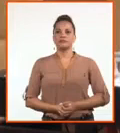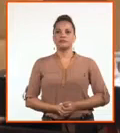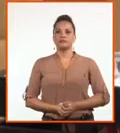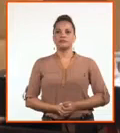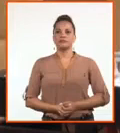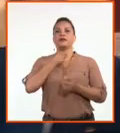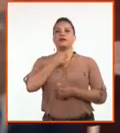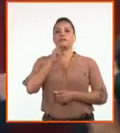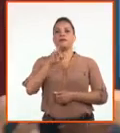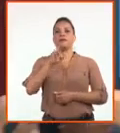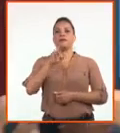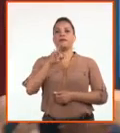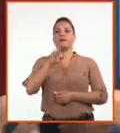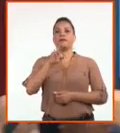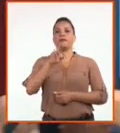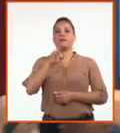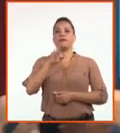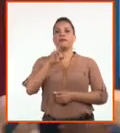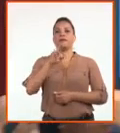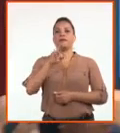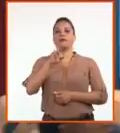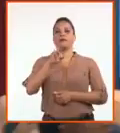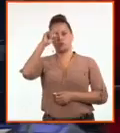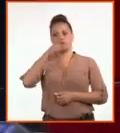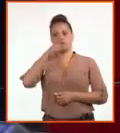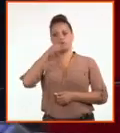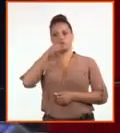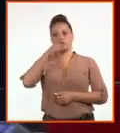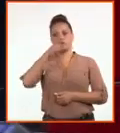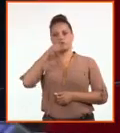José Ramos Toste, para atender la Secretaría